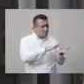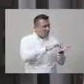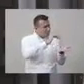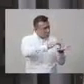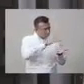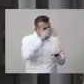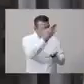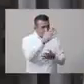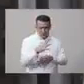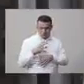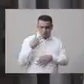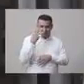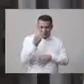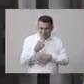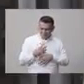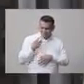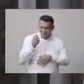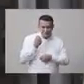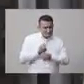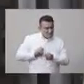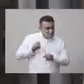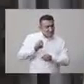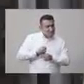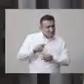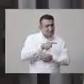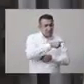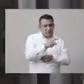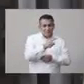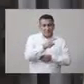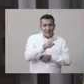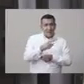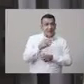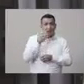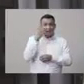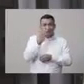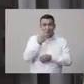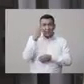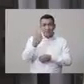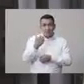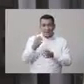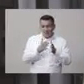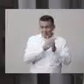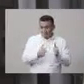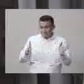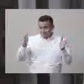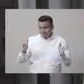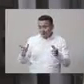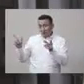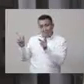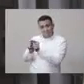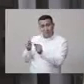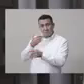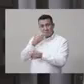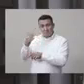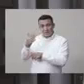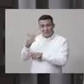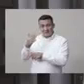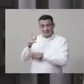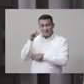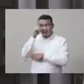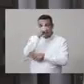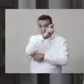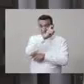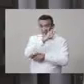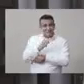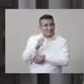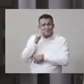el ciclo escolar en condiciones que no fueron las deseables ni las esperadas. A los padres de familia, mi